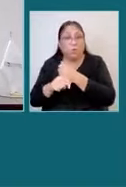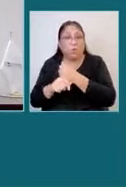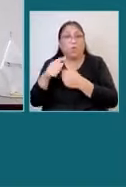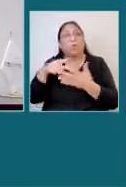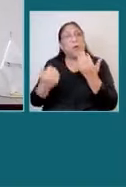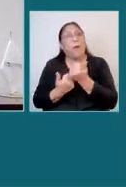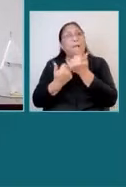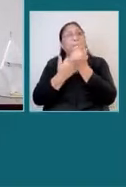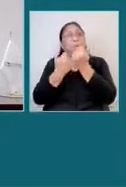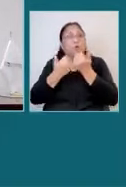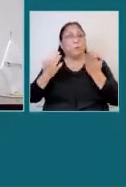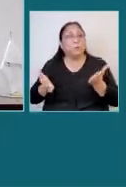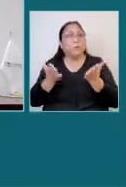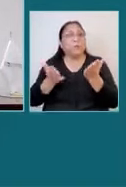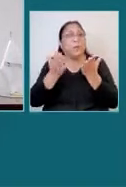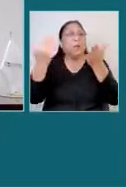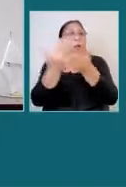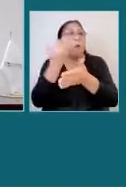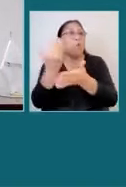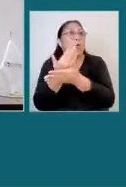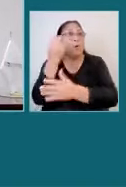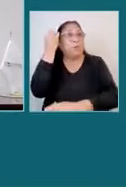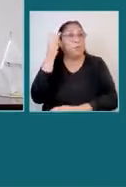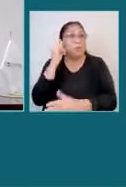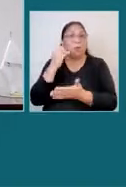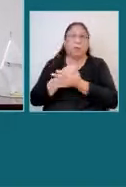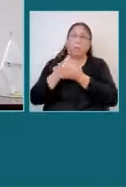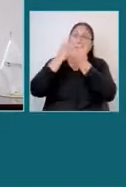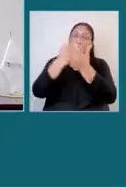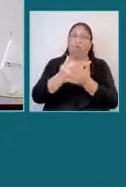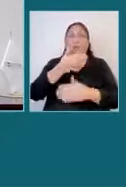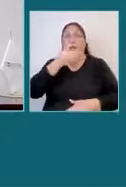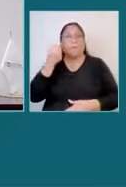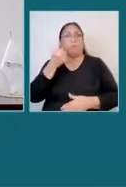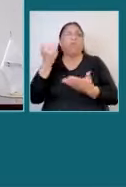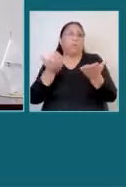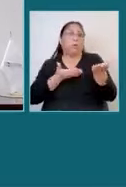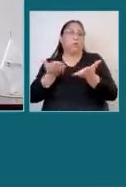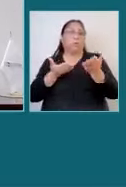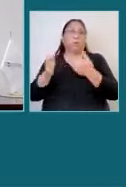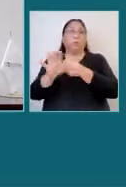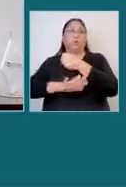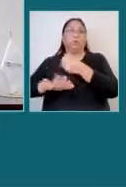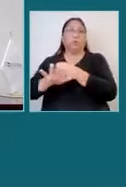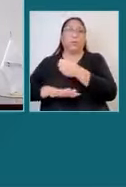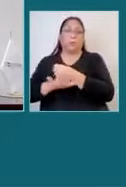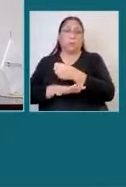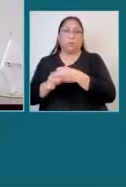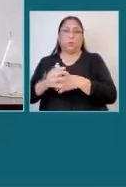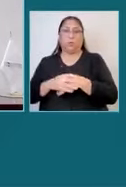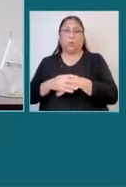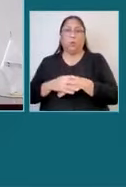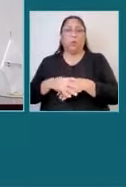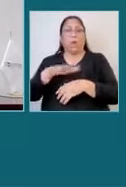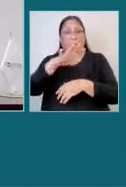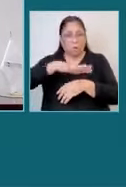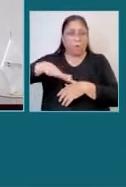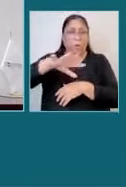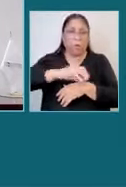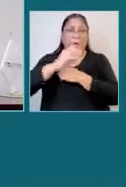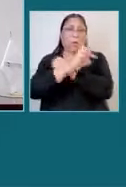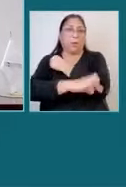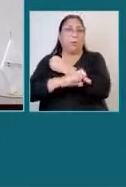favorezcan y aceleren la innovación y ayuden a la mejora de los servicios básicos, tanto a nivel local en nuestro